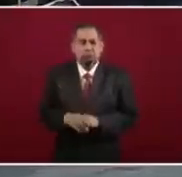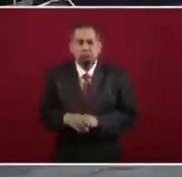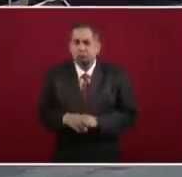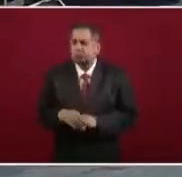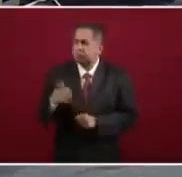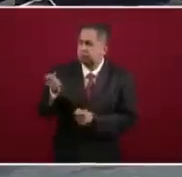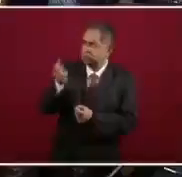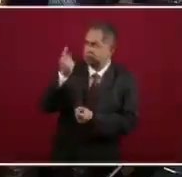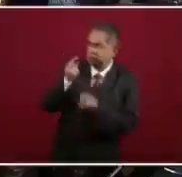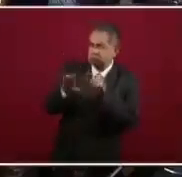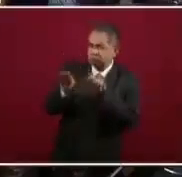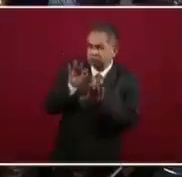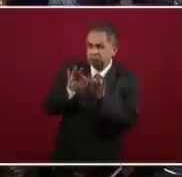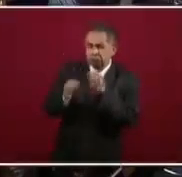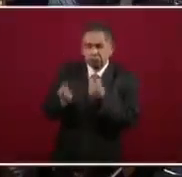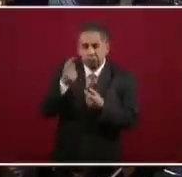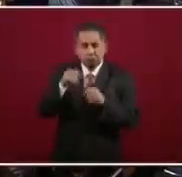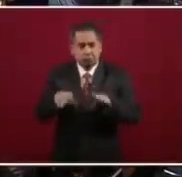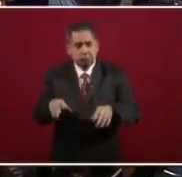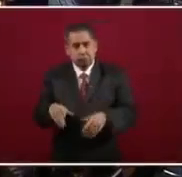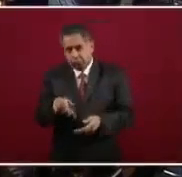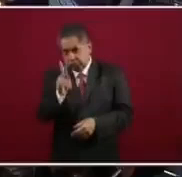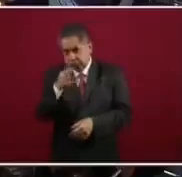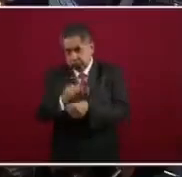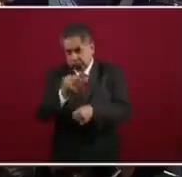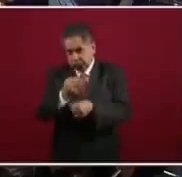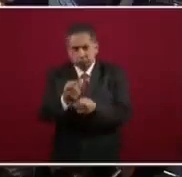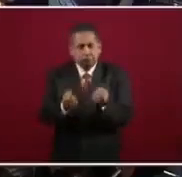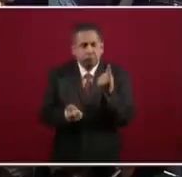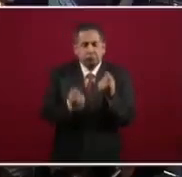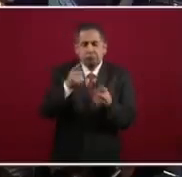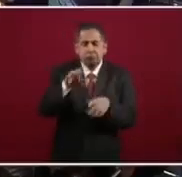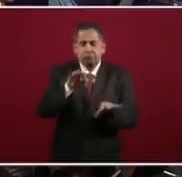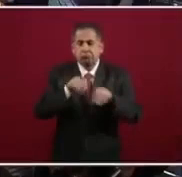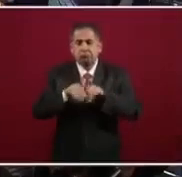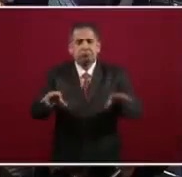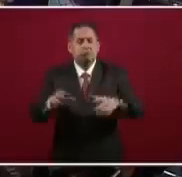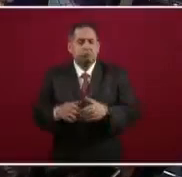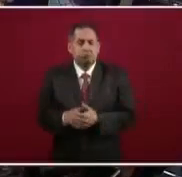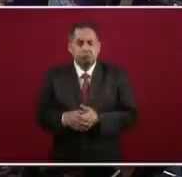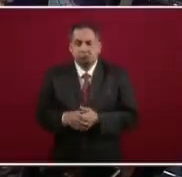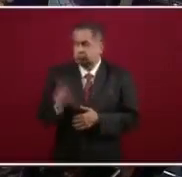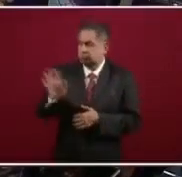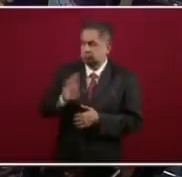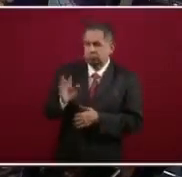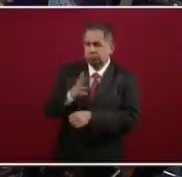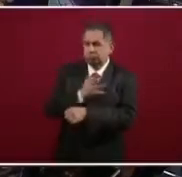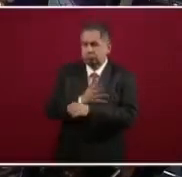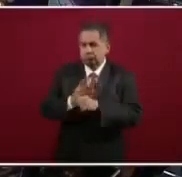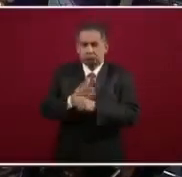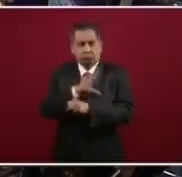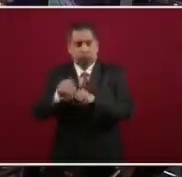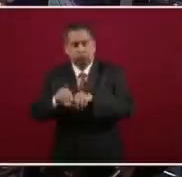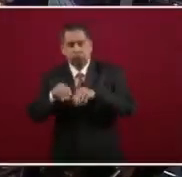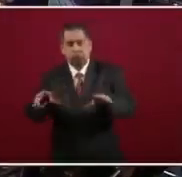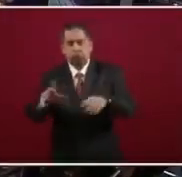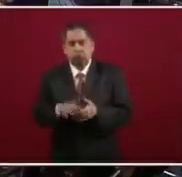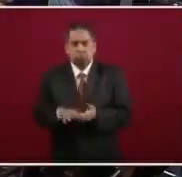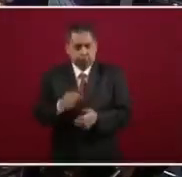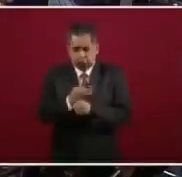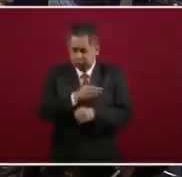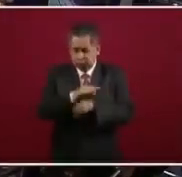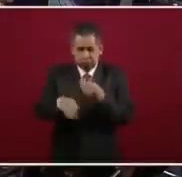sí creo que hoy también es selectiva no misma si estamos o absolutamente estoy diciendo